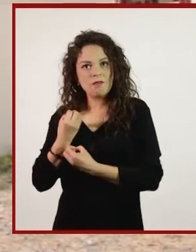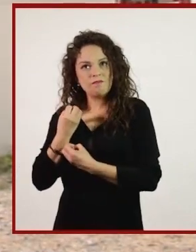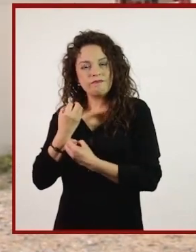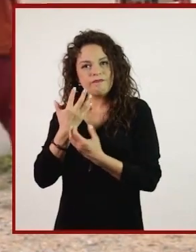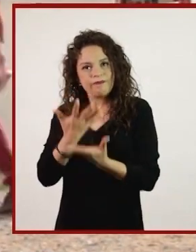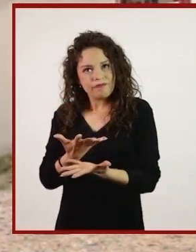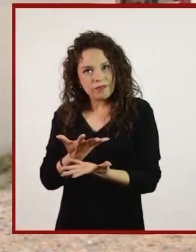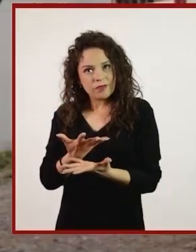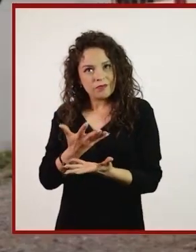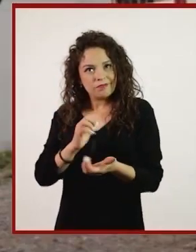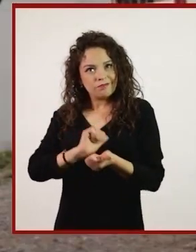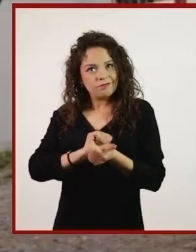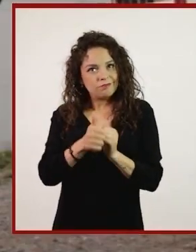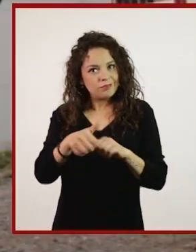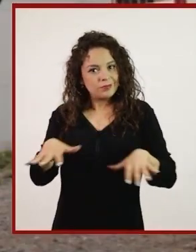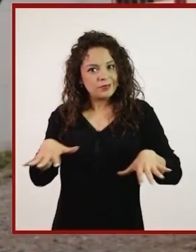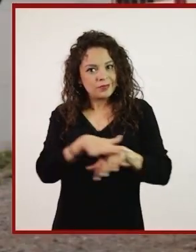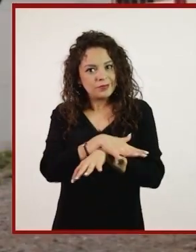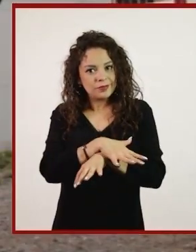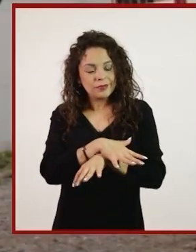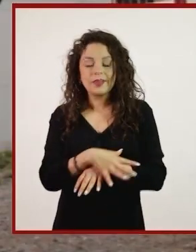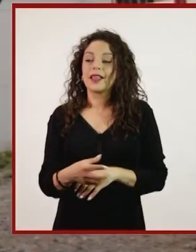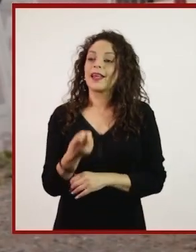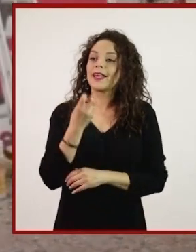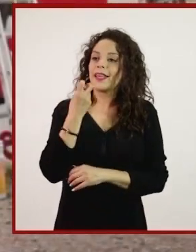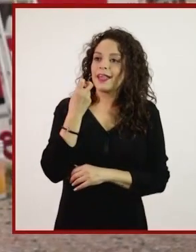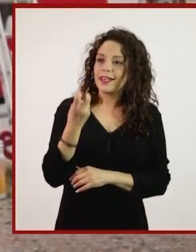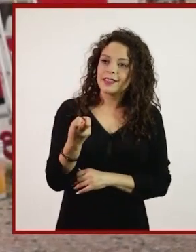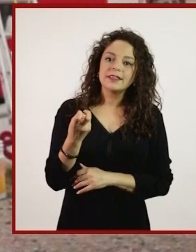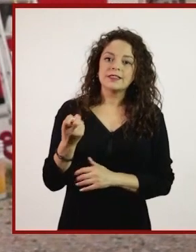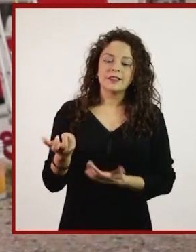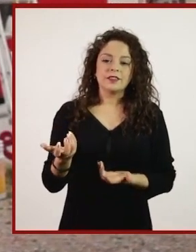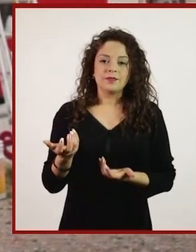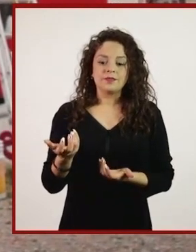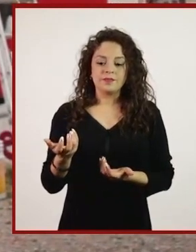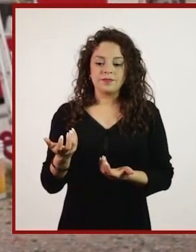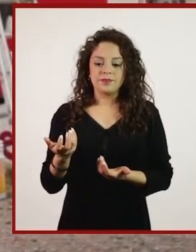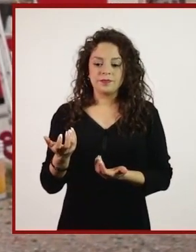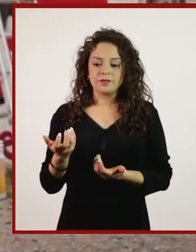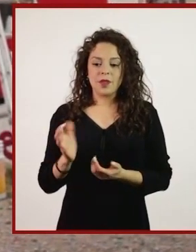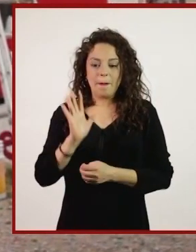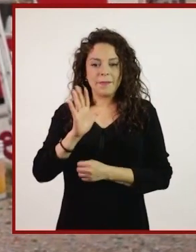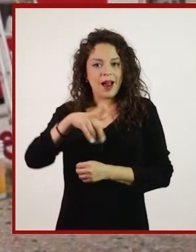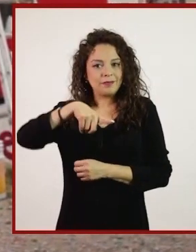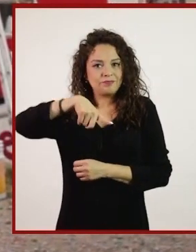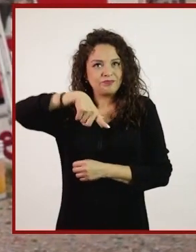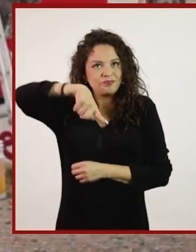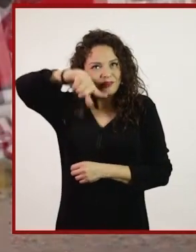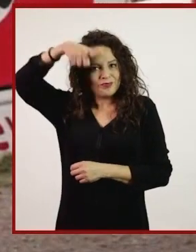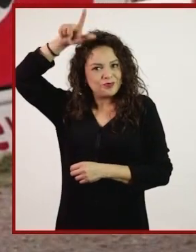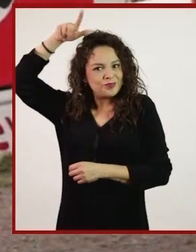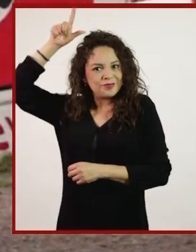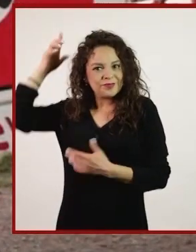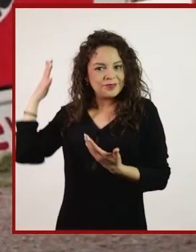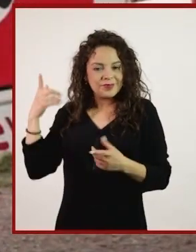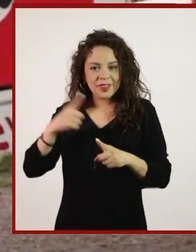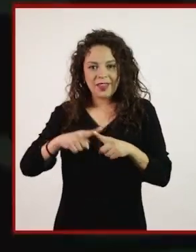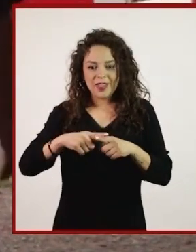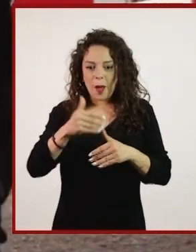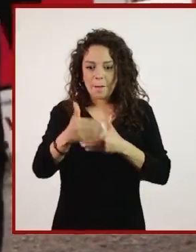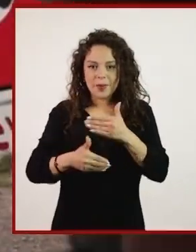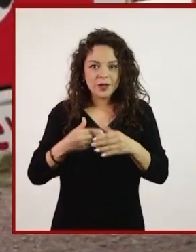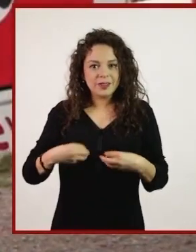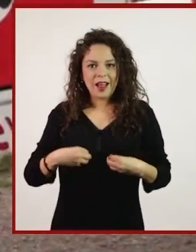quieres platicar y convertir. Y luego a través de, pues para mí un poco de la locura, ¿no?